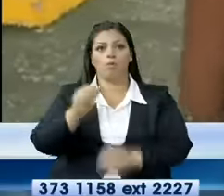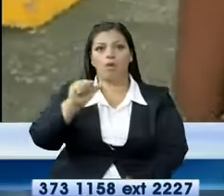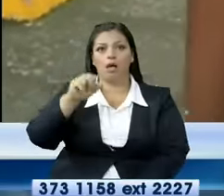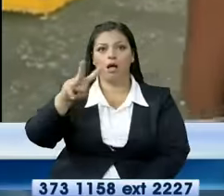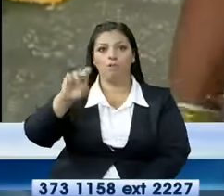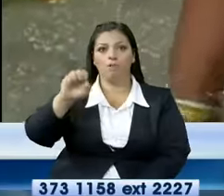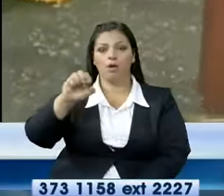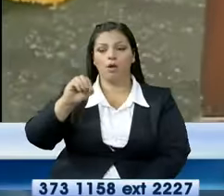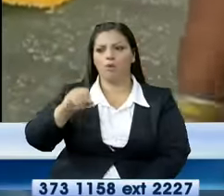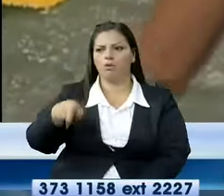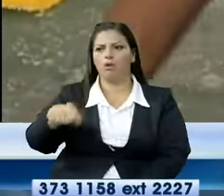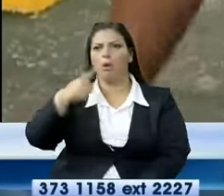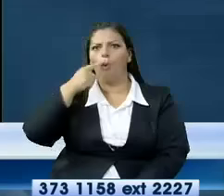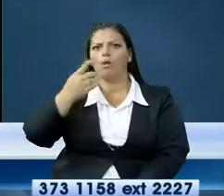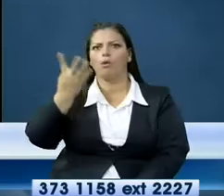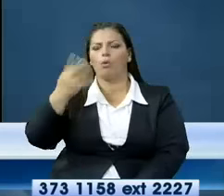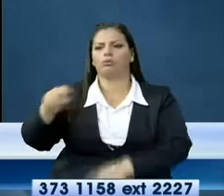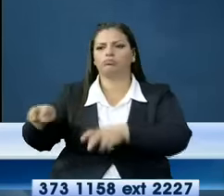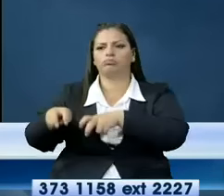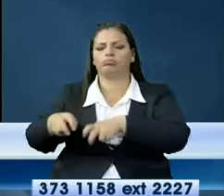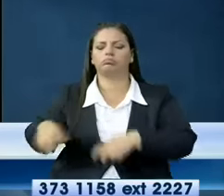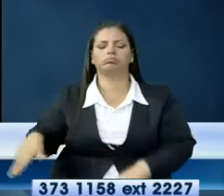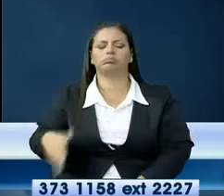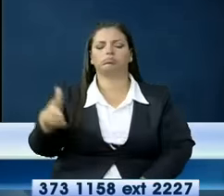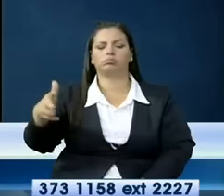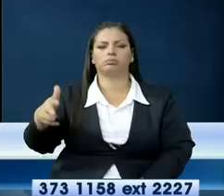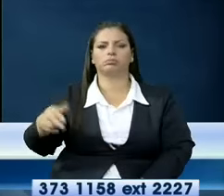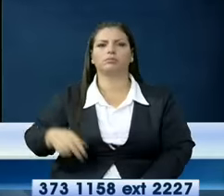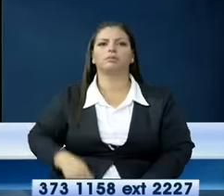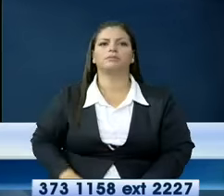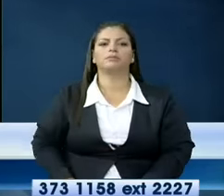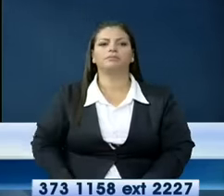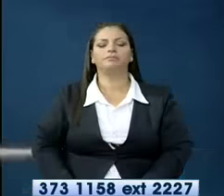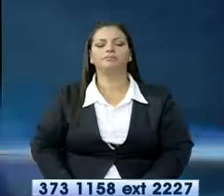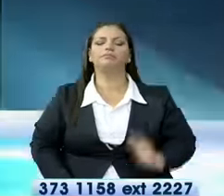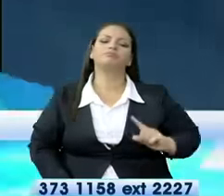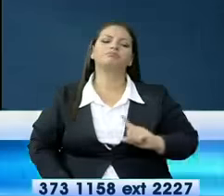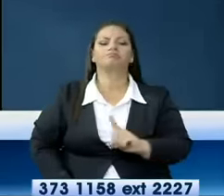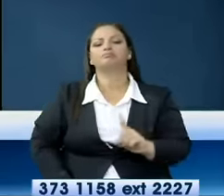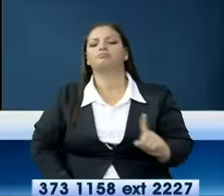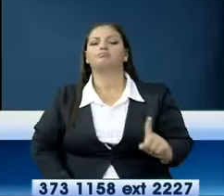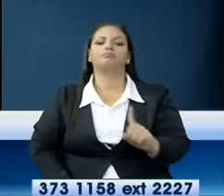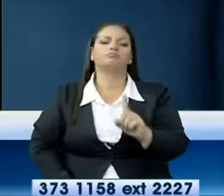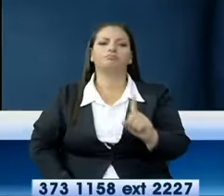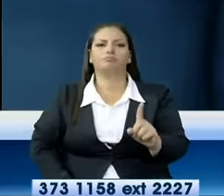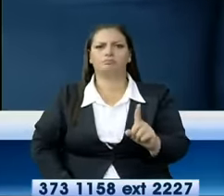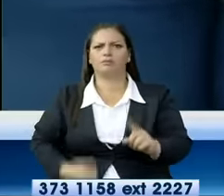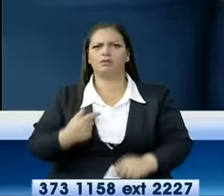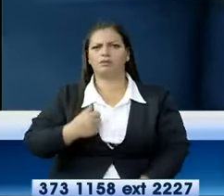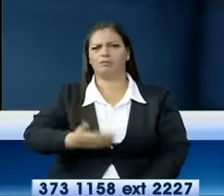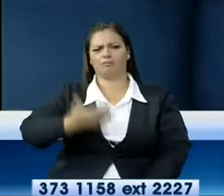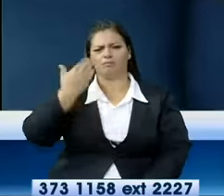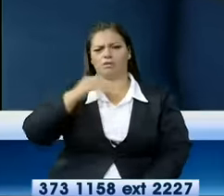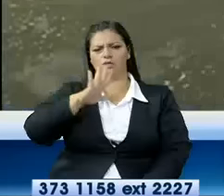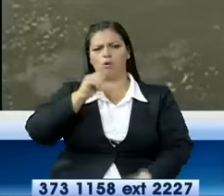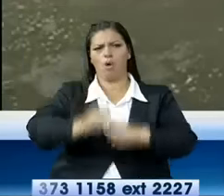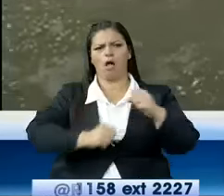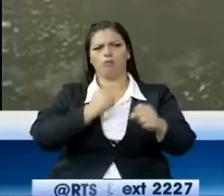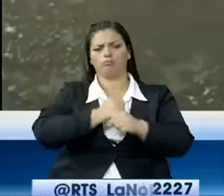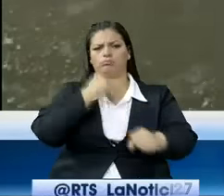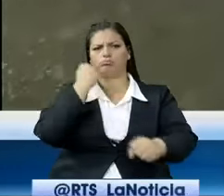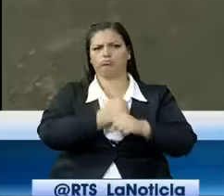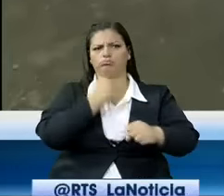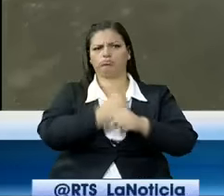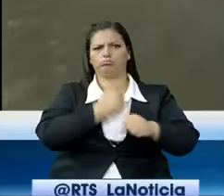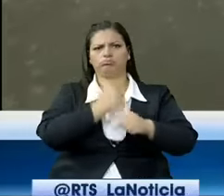me apuntalaron. Se llevaron la maleta. Que ellos ya saben que uno trabaja en esto. Uno trabaja aquí, no tengo un año trabajando, yo tengo como 5 años trabajando en esto. Que